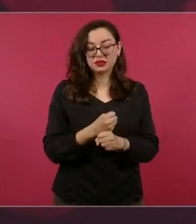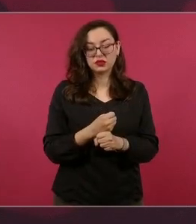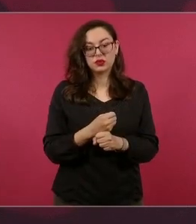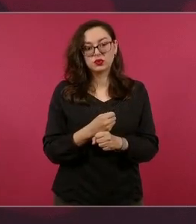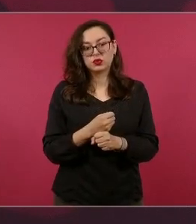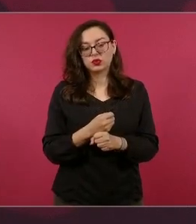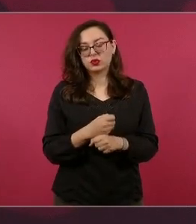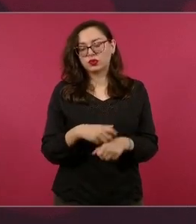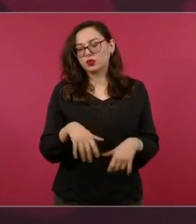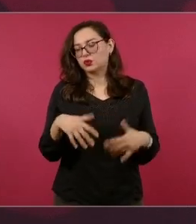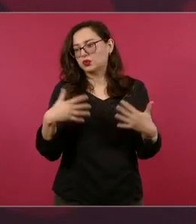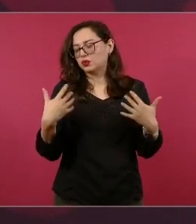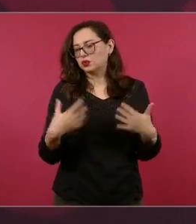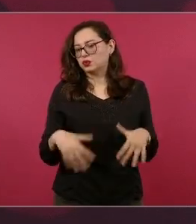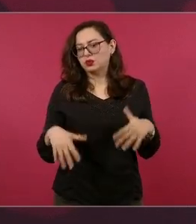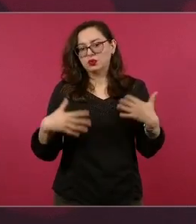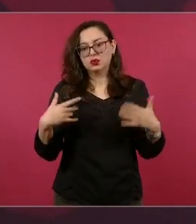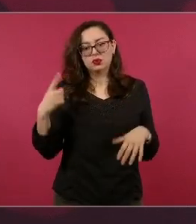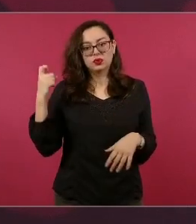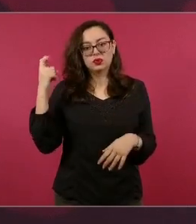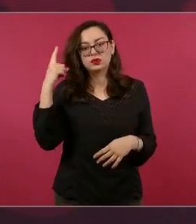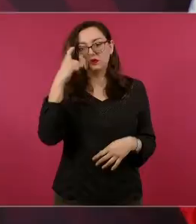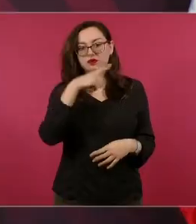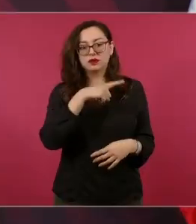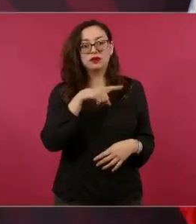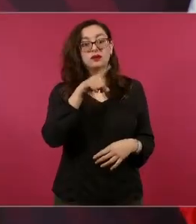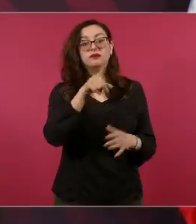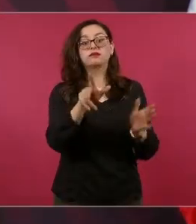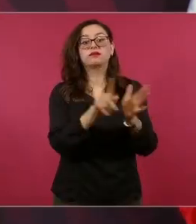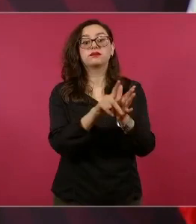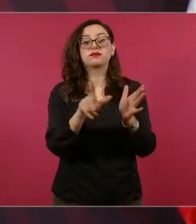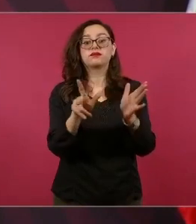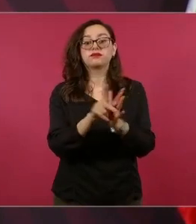el que era director del periódico Reforma,